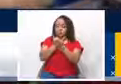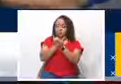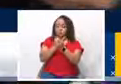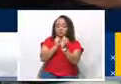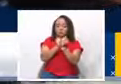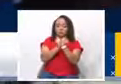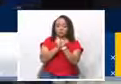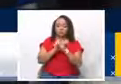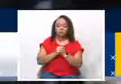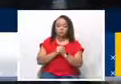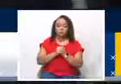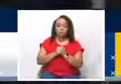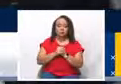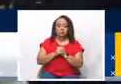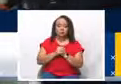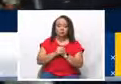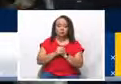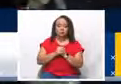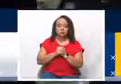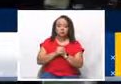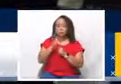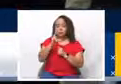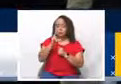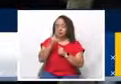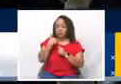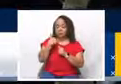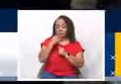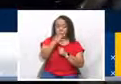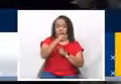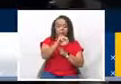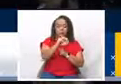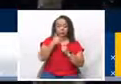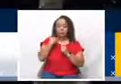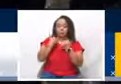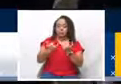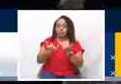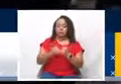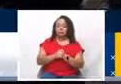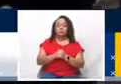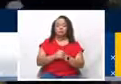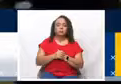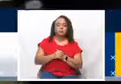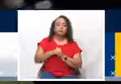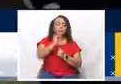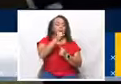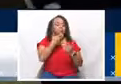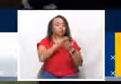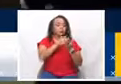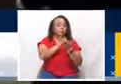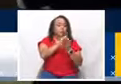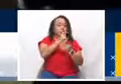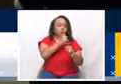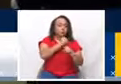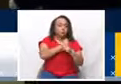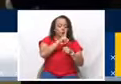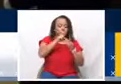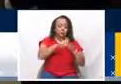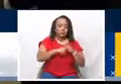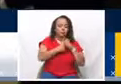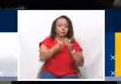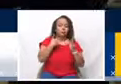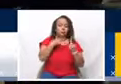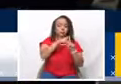no, digamos, tendrían un futuro, sino que tienen un presente, que ya son ganadores. Así es, bueno, esto es un trabajo articulado que hay que empezar a generar